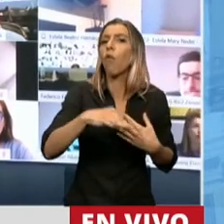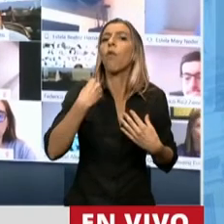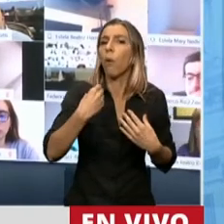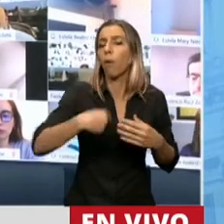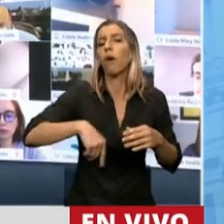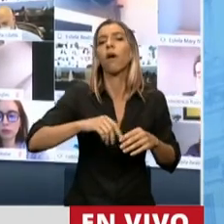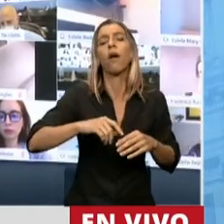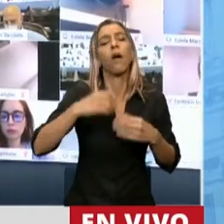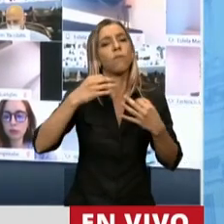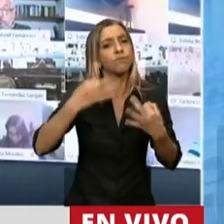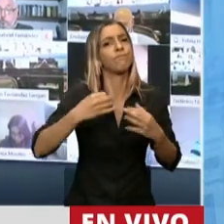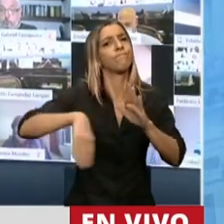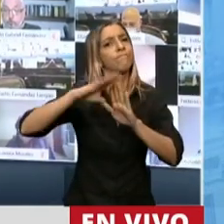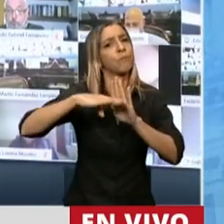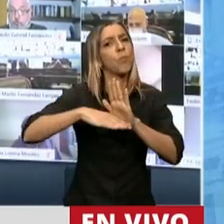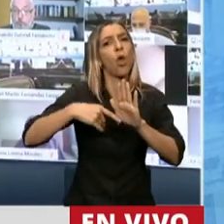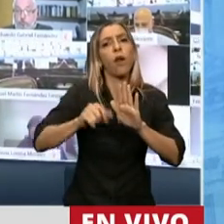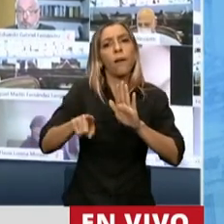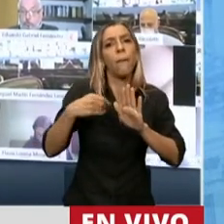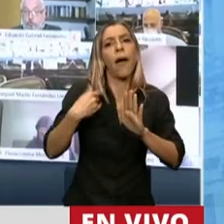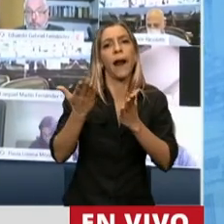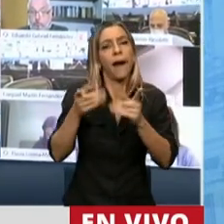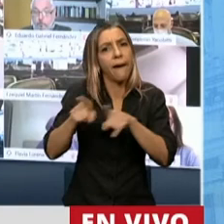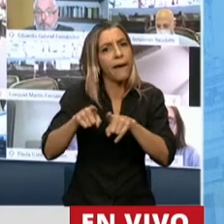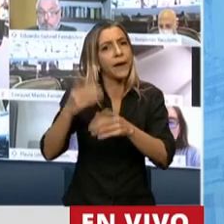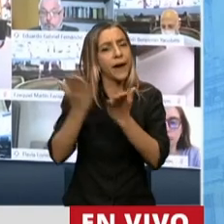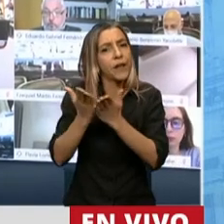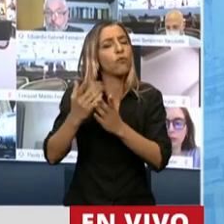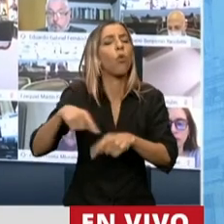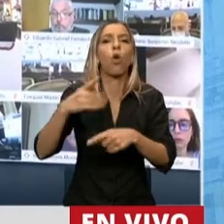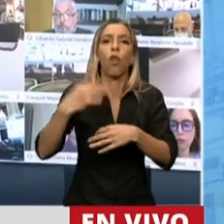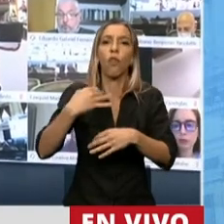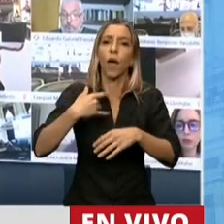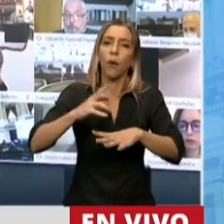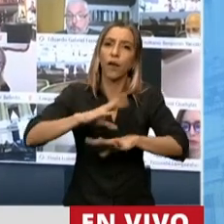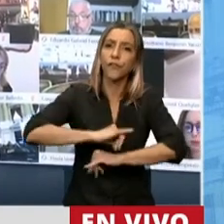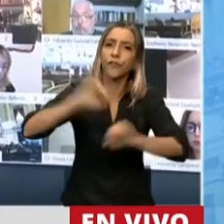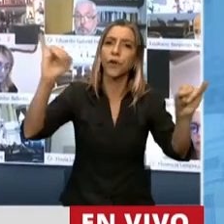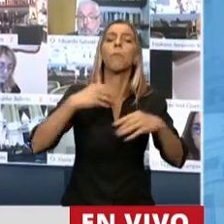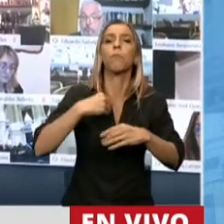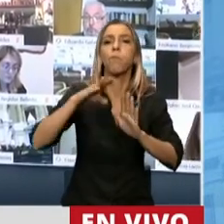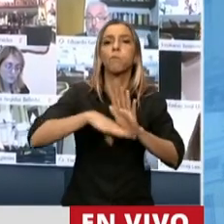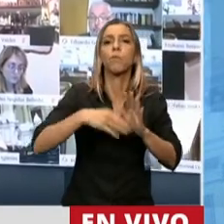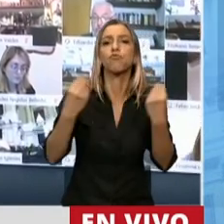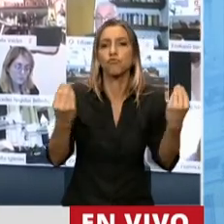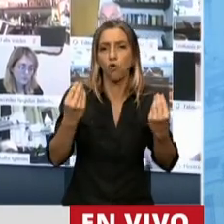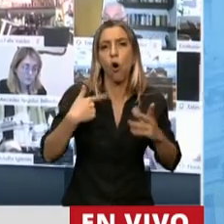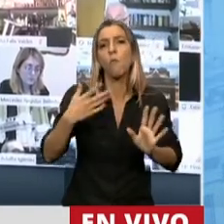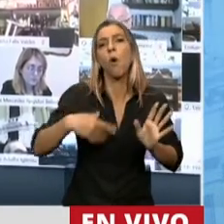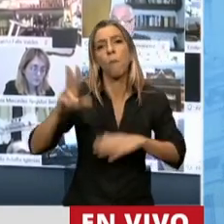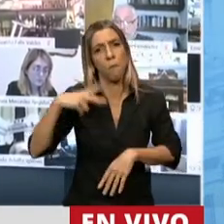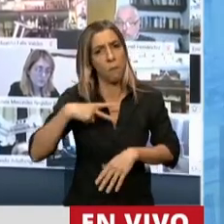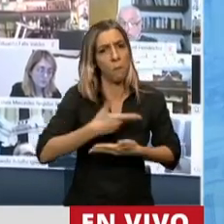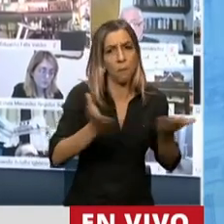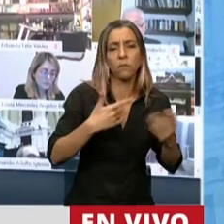currículos de formación de todos los fonaudiólogos a lo largo y a ancho del país en las universidades nacionales y privadas. En San